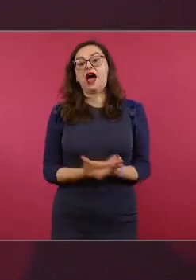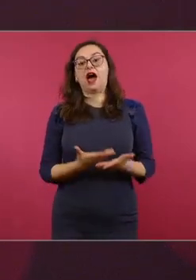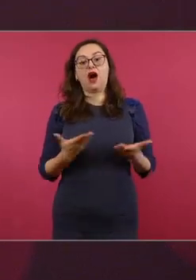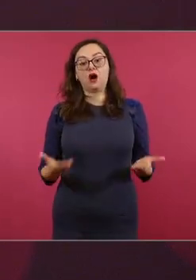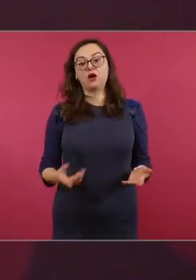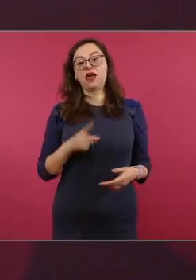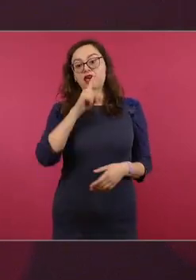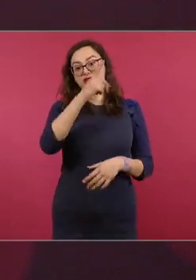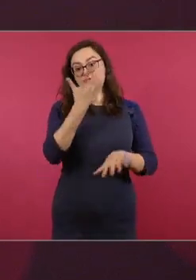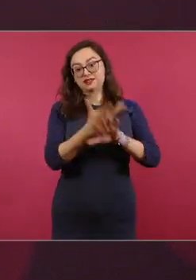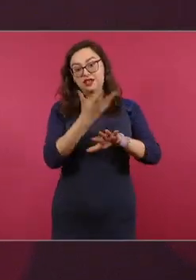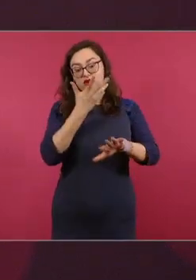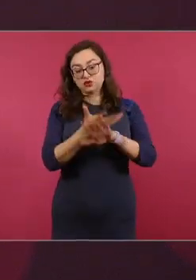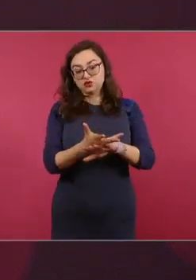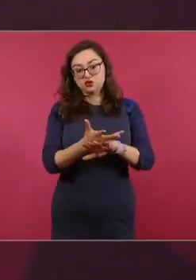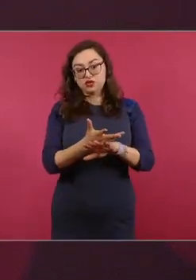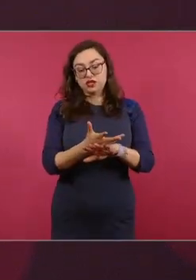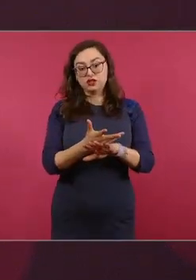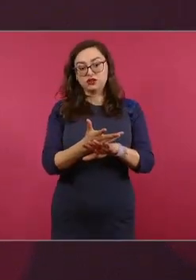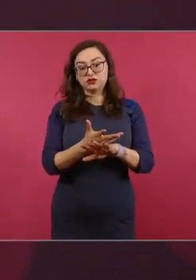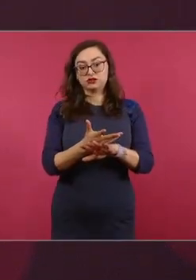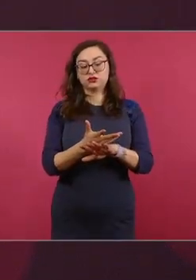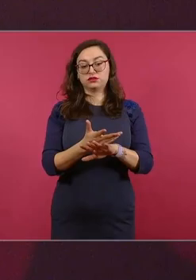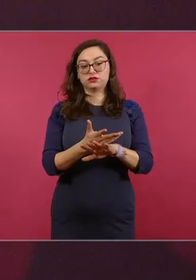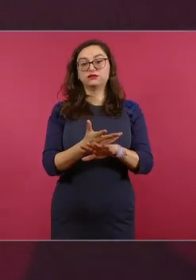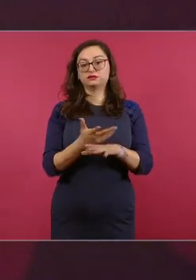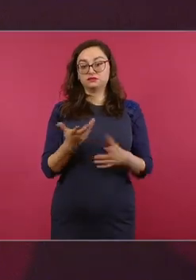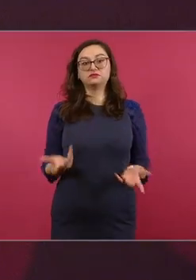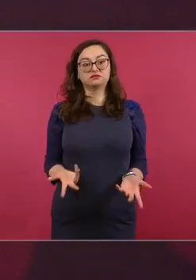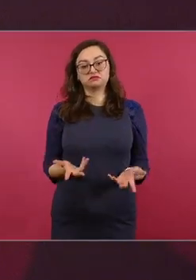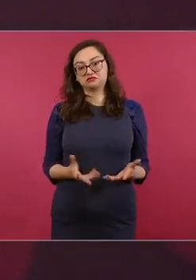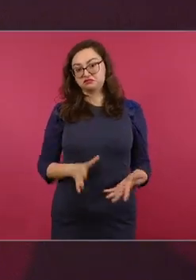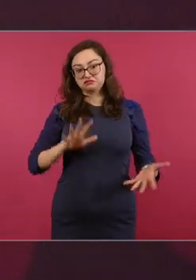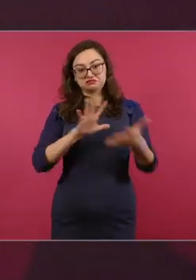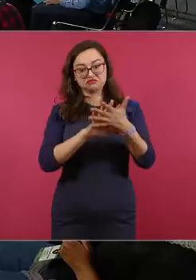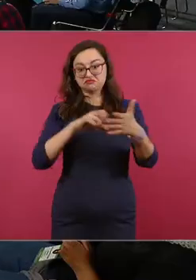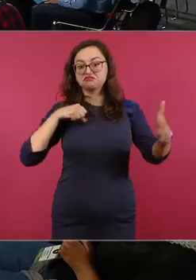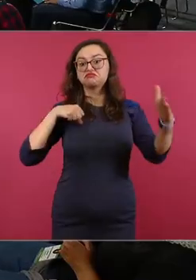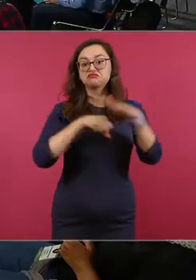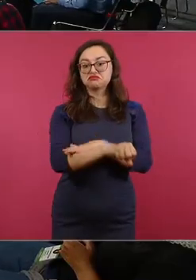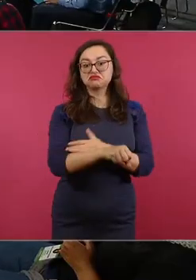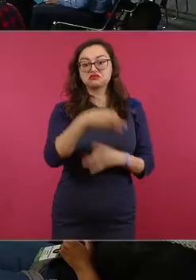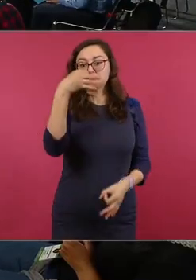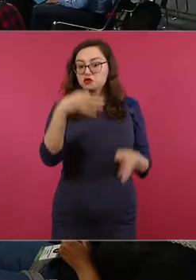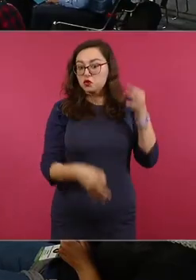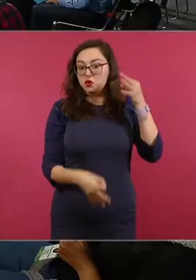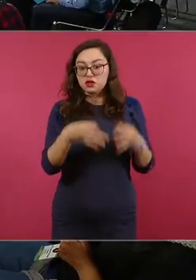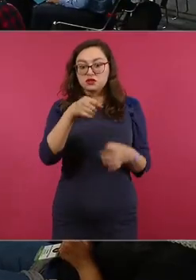Unidos por vínculos con el narcotráfico.